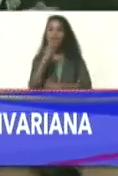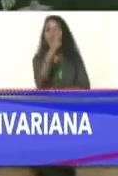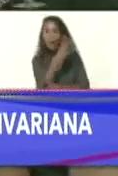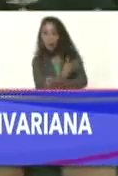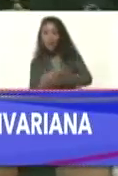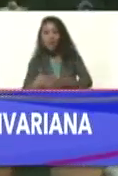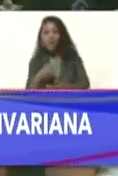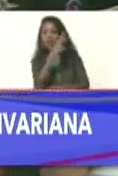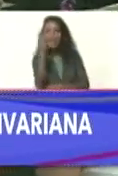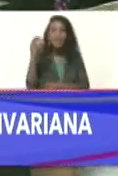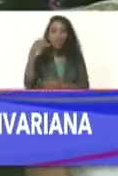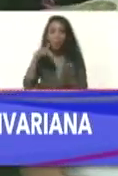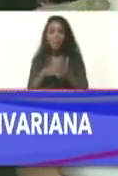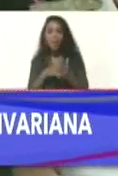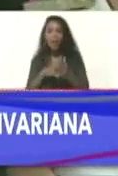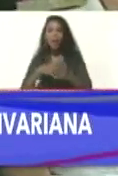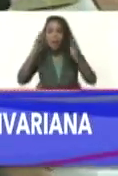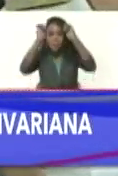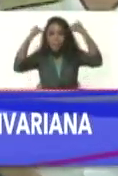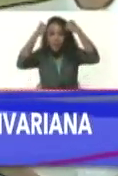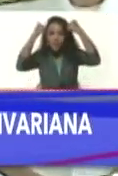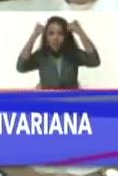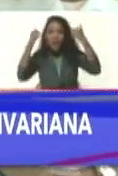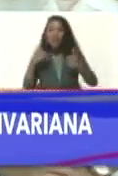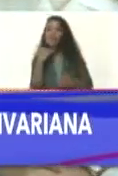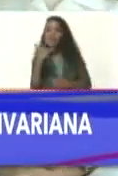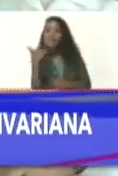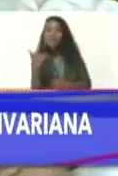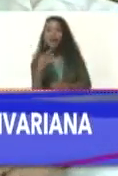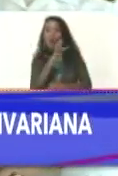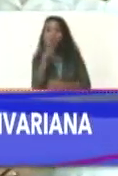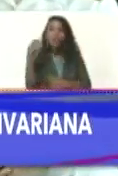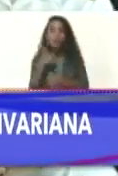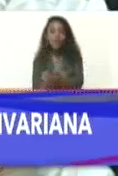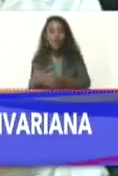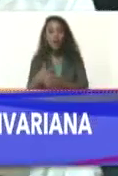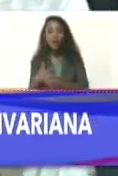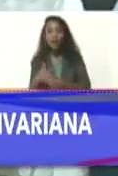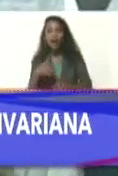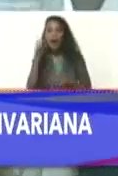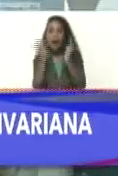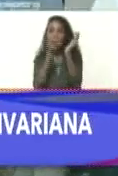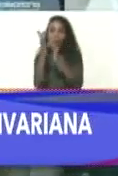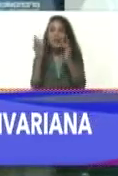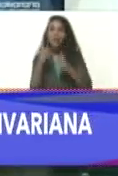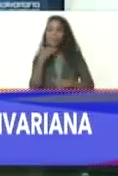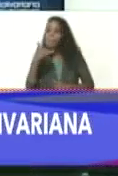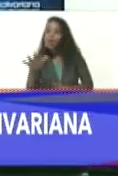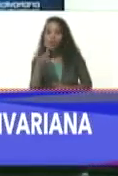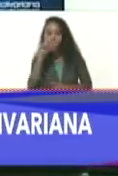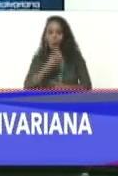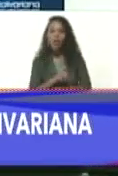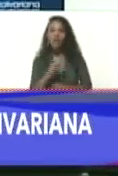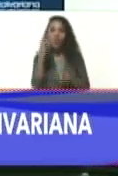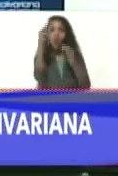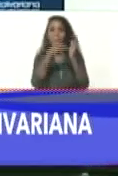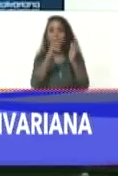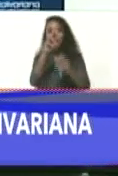3.300.000 milicianos y milicianas, y vamos rumbo a los 4 millones en abril del próximo año.